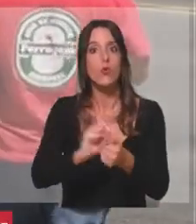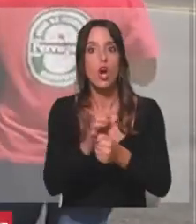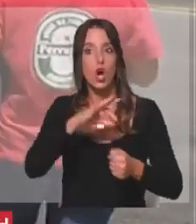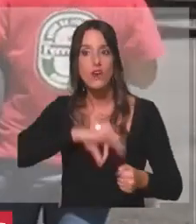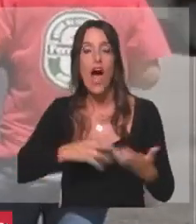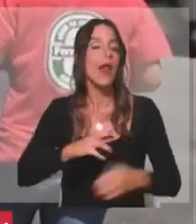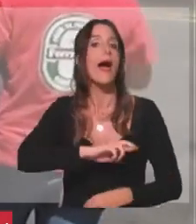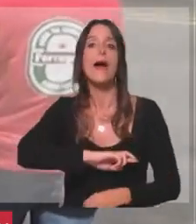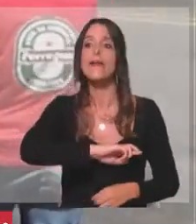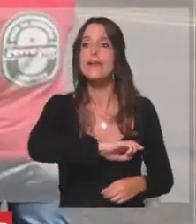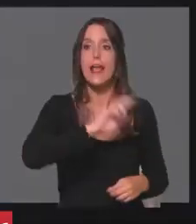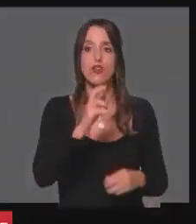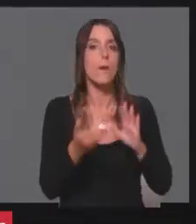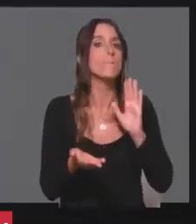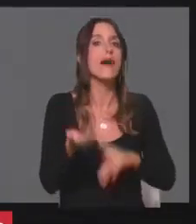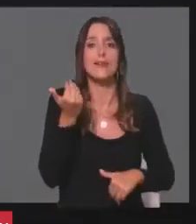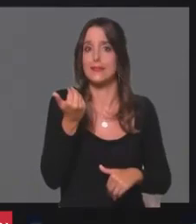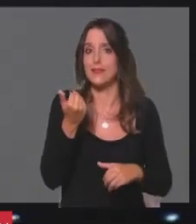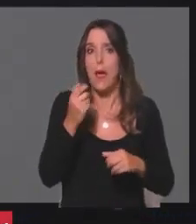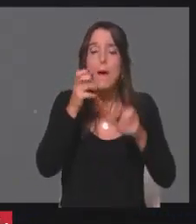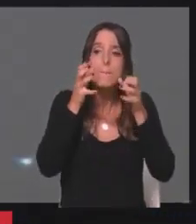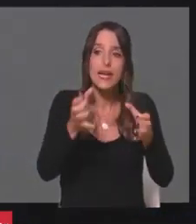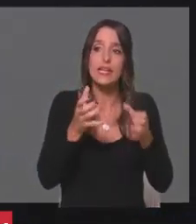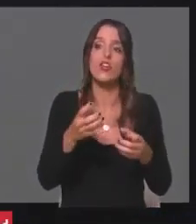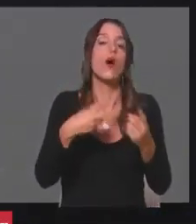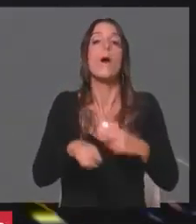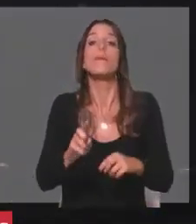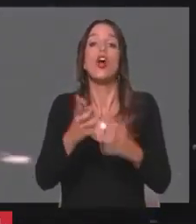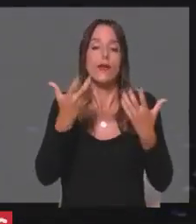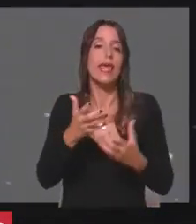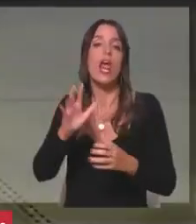riesgo según la escala de Harvard, pero espera lograr la inmunidad comunitaria en primavera.